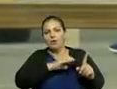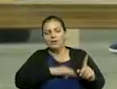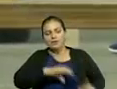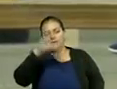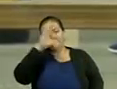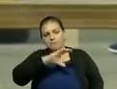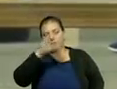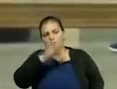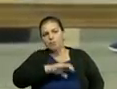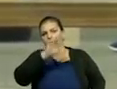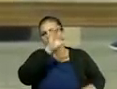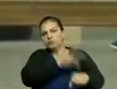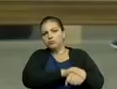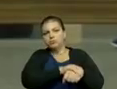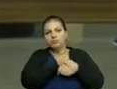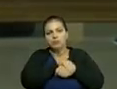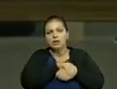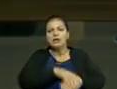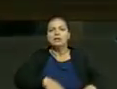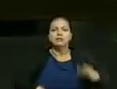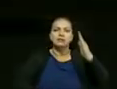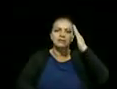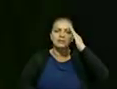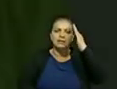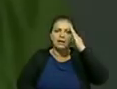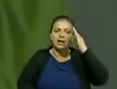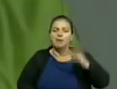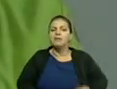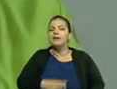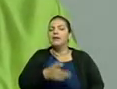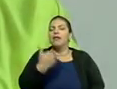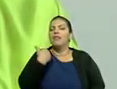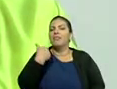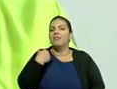2 vehículos, uno de ellos tipo camioneta. Se realizó